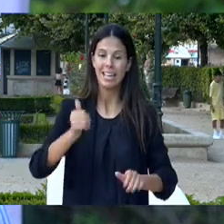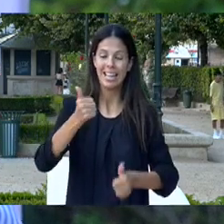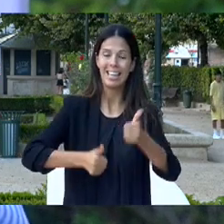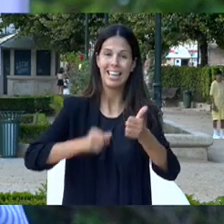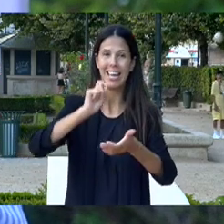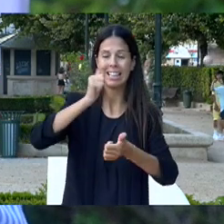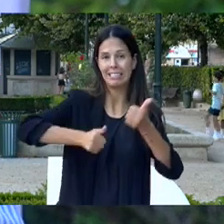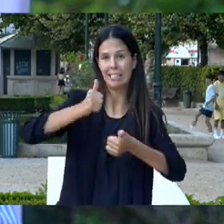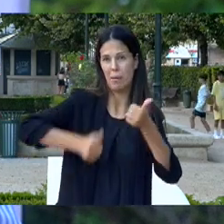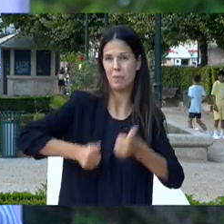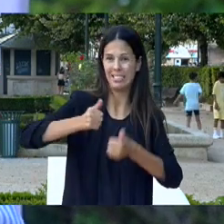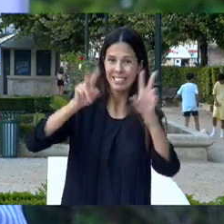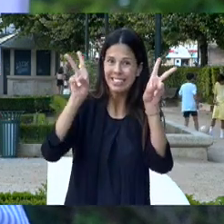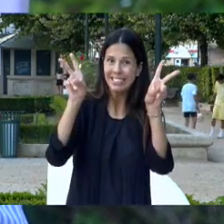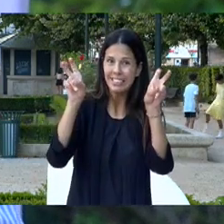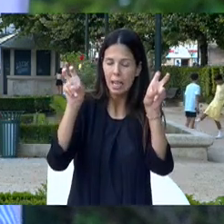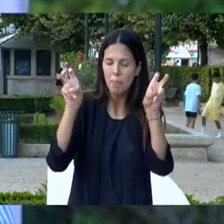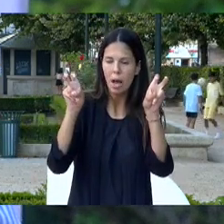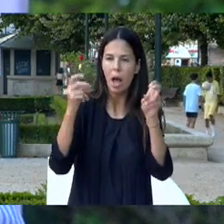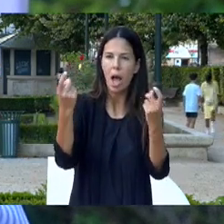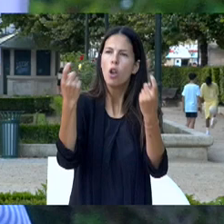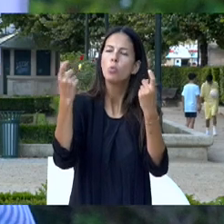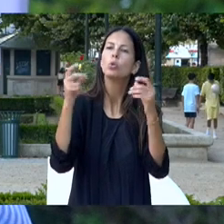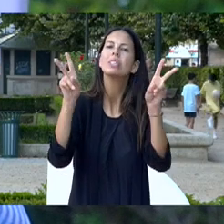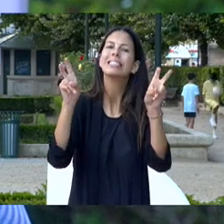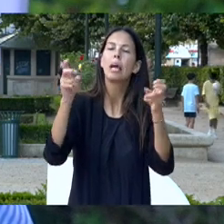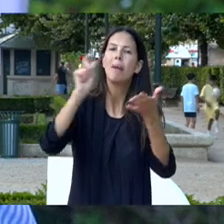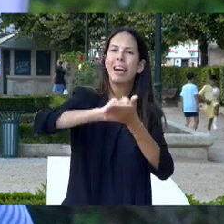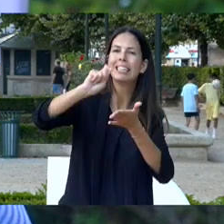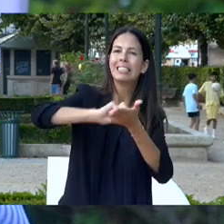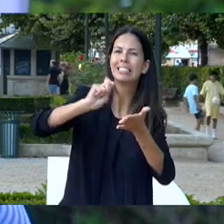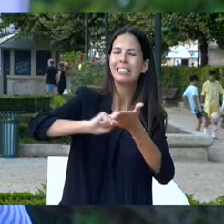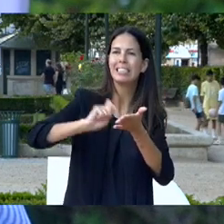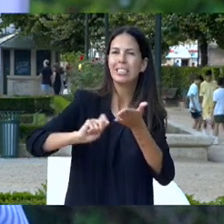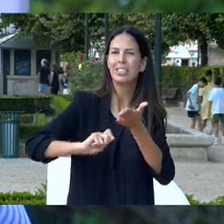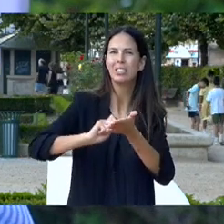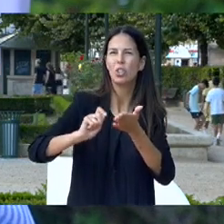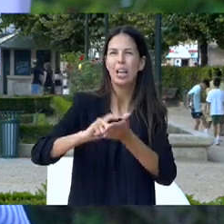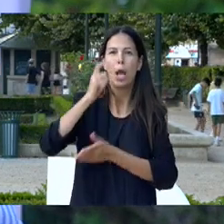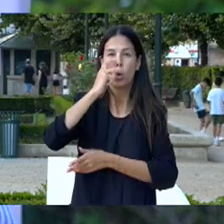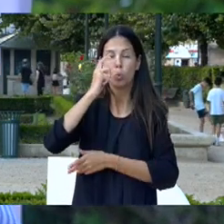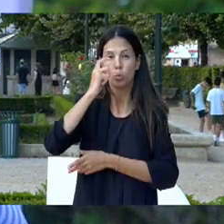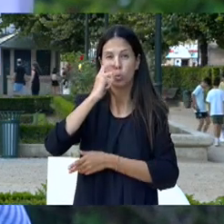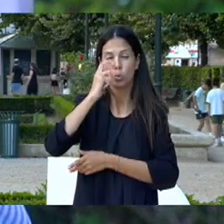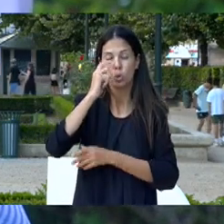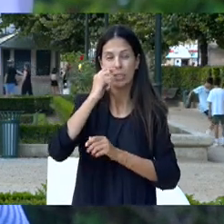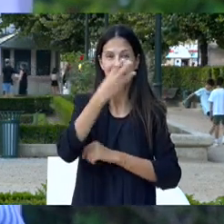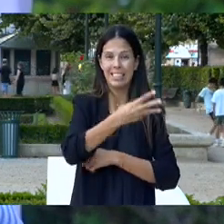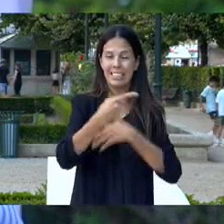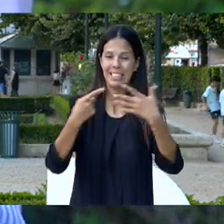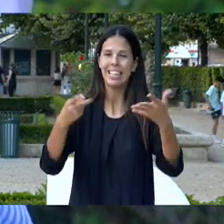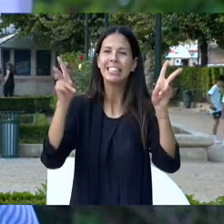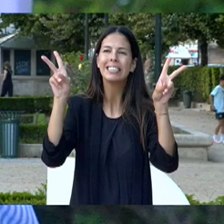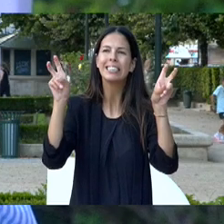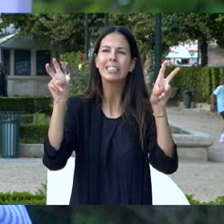oposicións o tema que lle poñen aos alumnos, o tema escrito, lle poñen en xullo do 36 e se